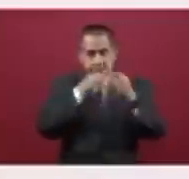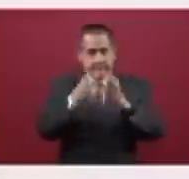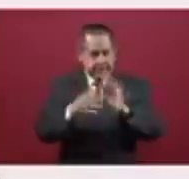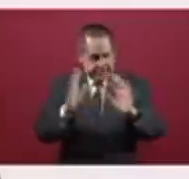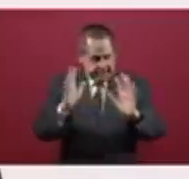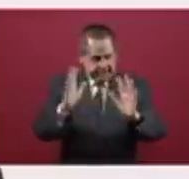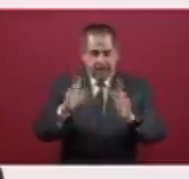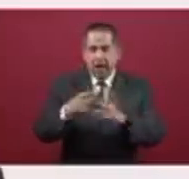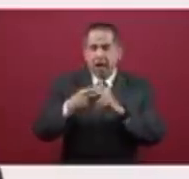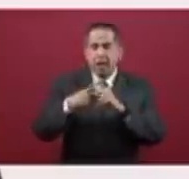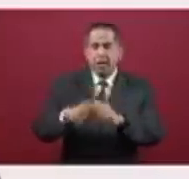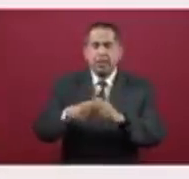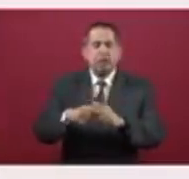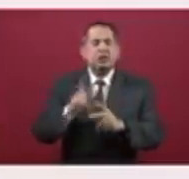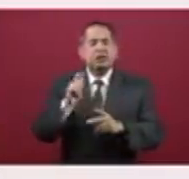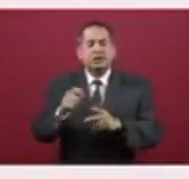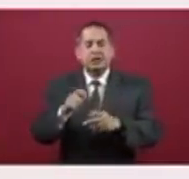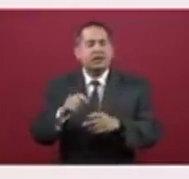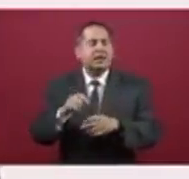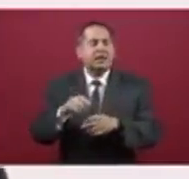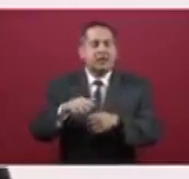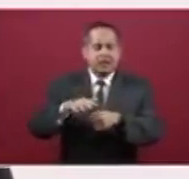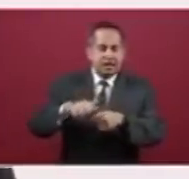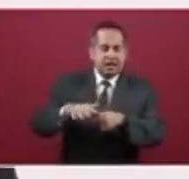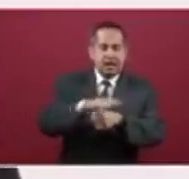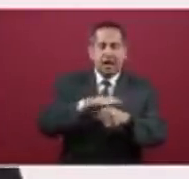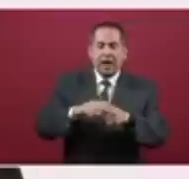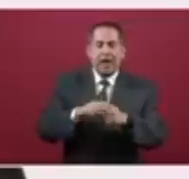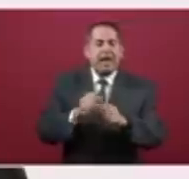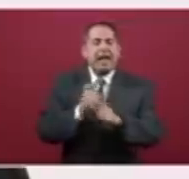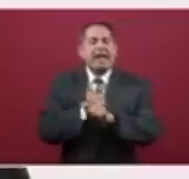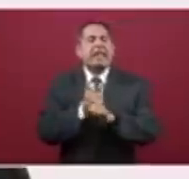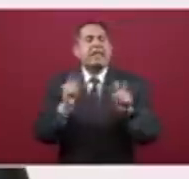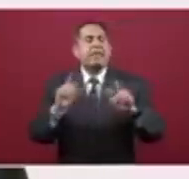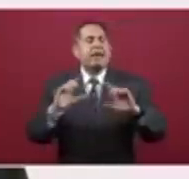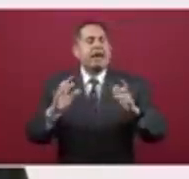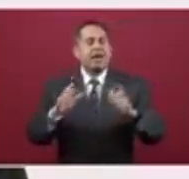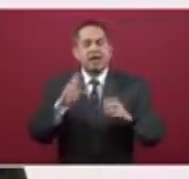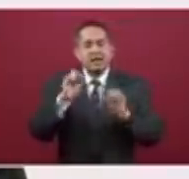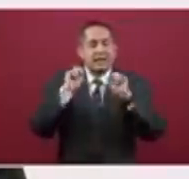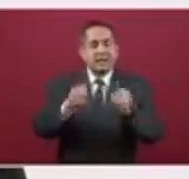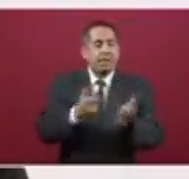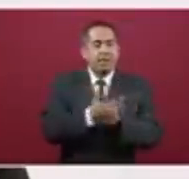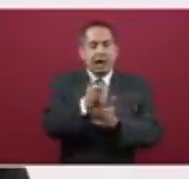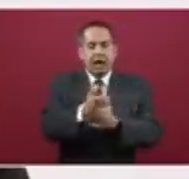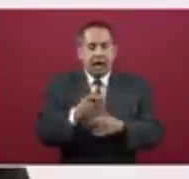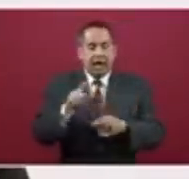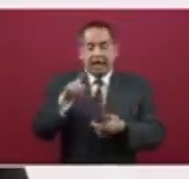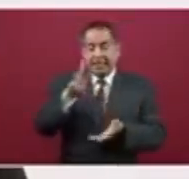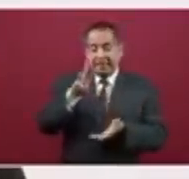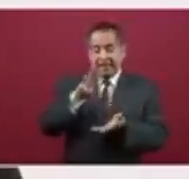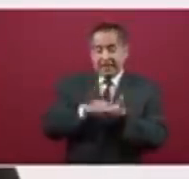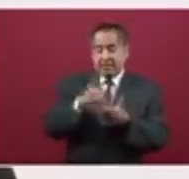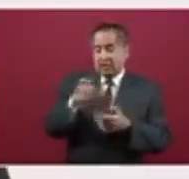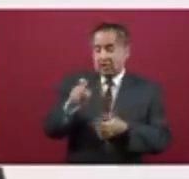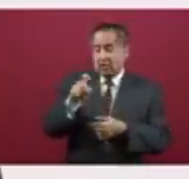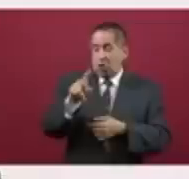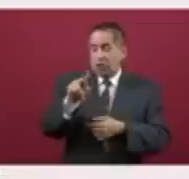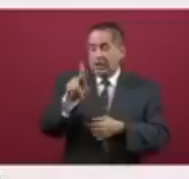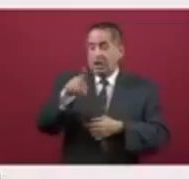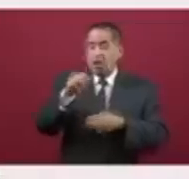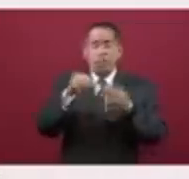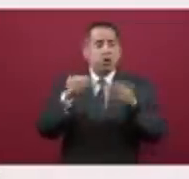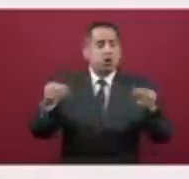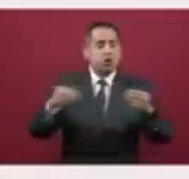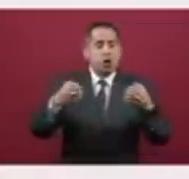de la zona libre o franca a lo largo de los tres mil 180 kilómetros de frontera